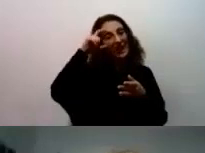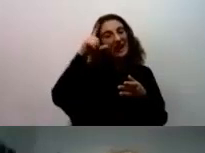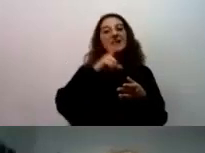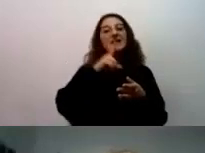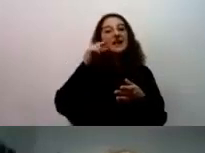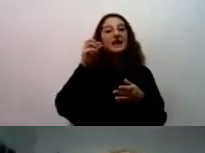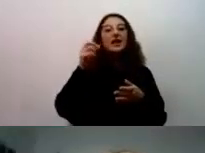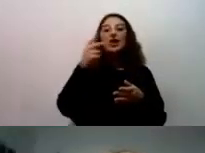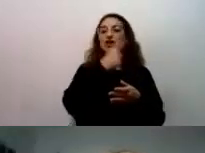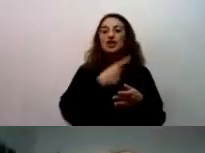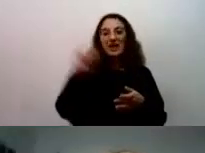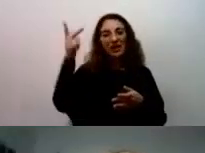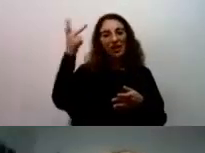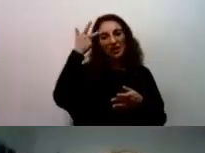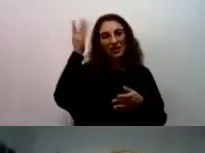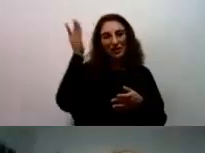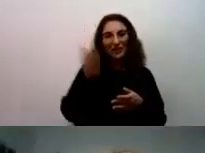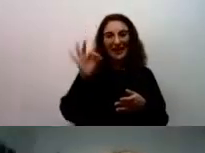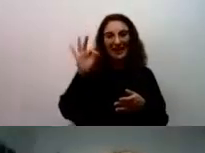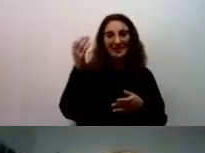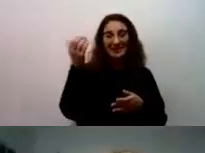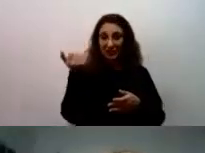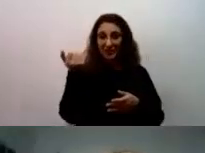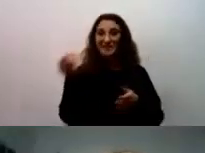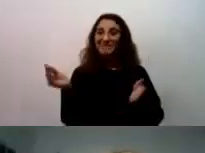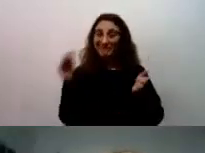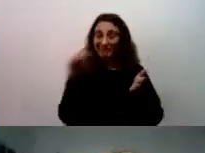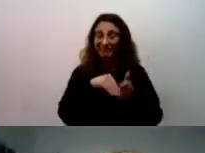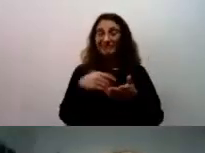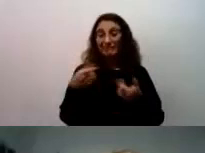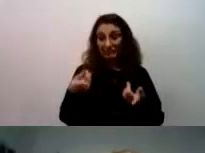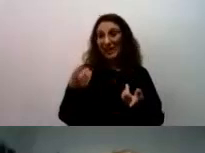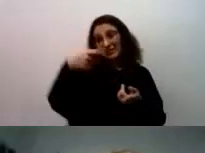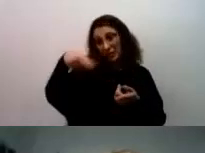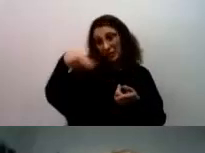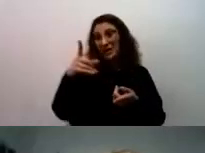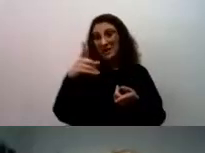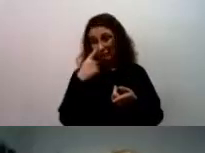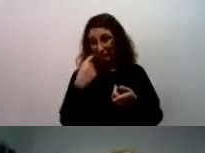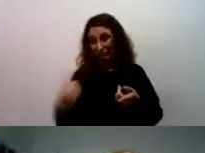118-06. Se pueden quejar haciendo los reclamos en